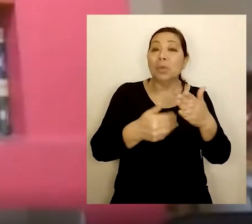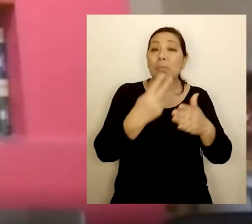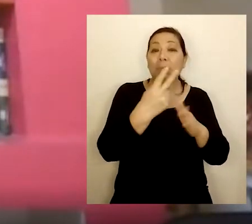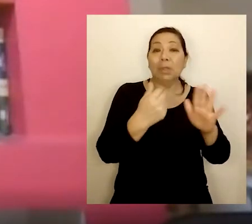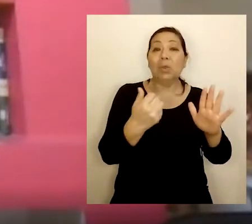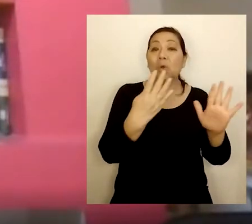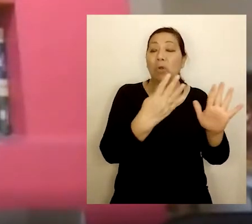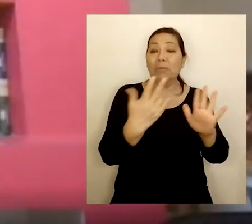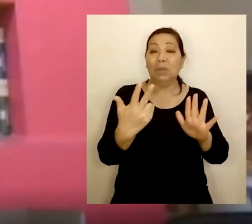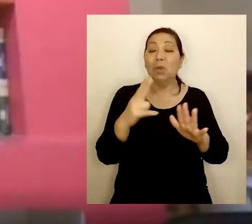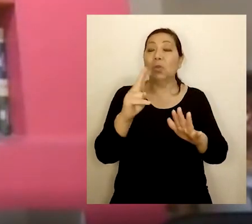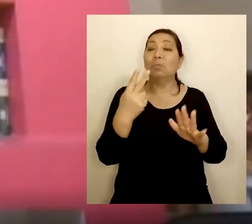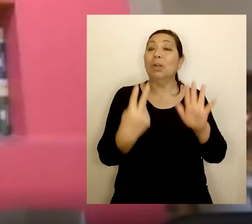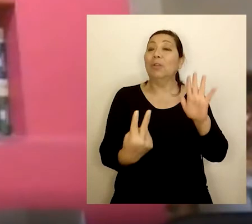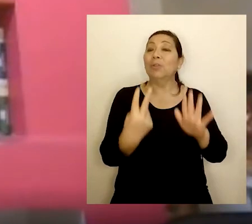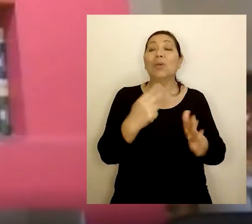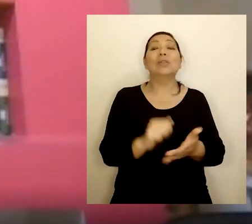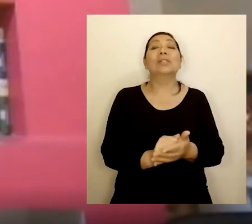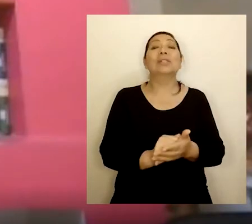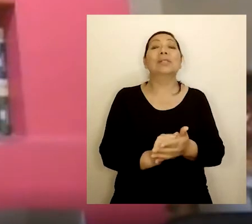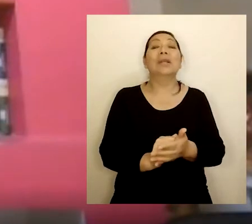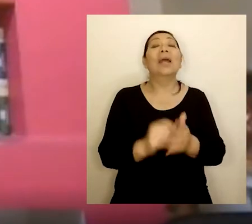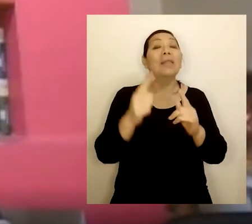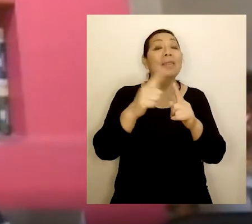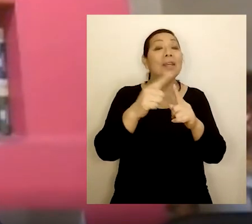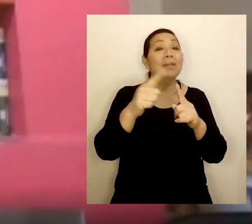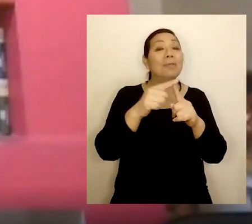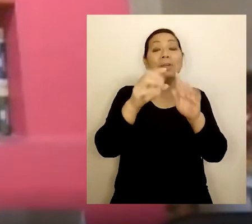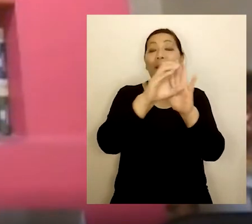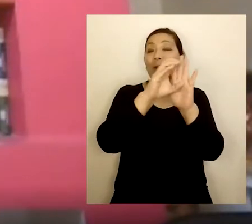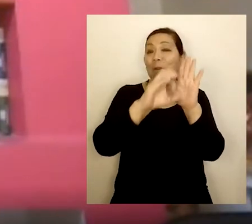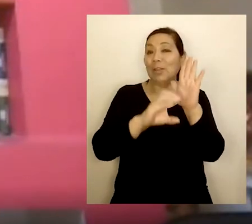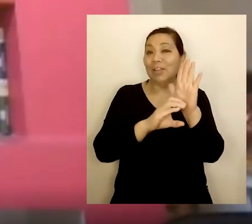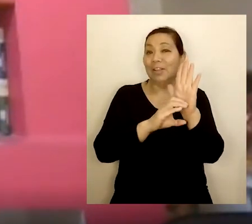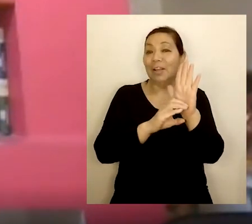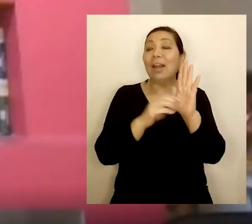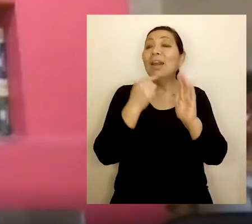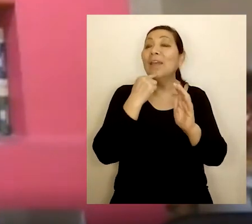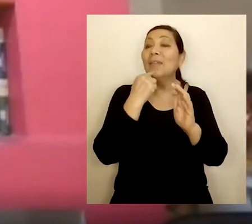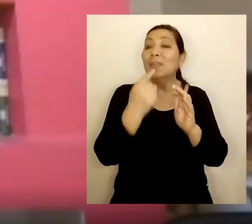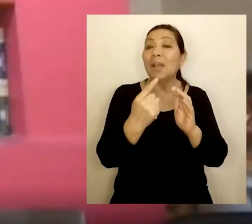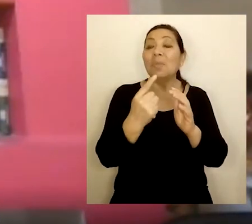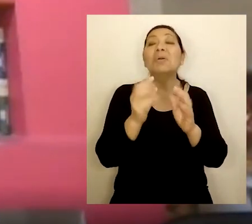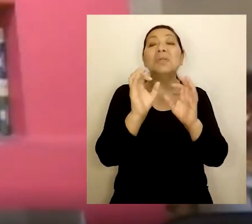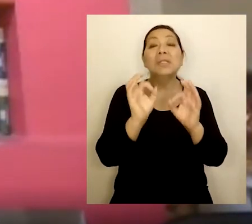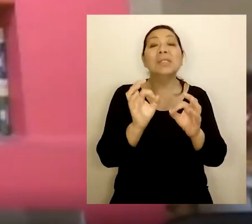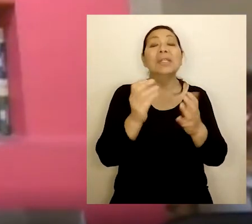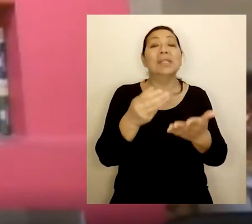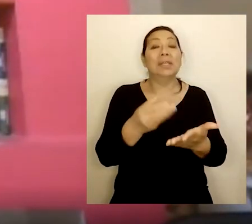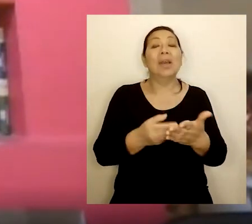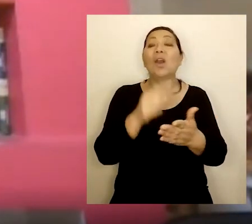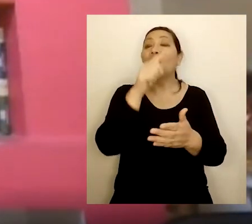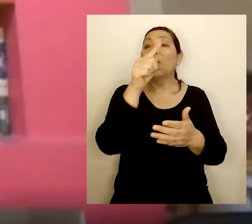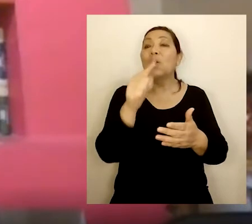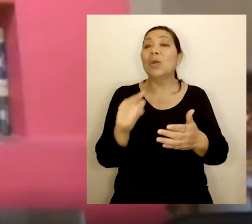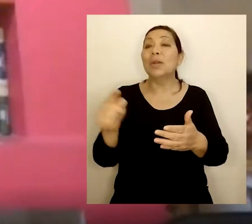número 2698-2012 y el Tribunal Constitucional lo declaró fundado,